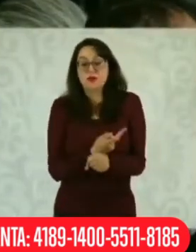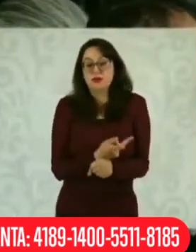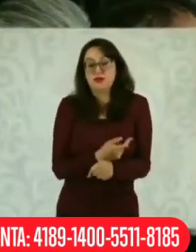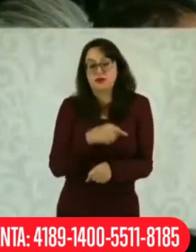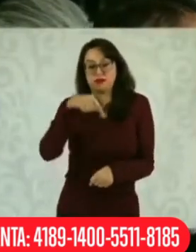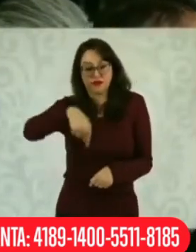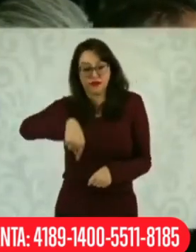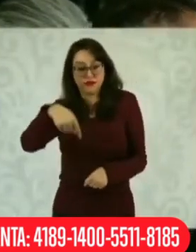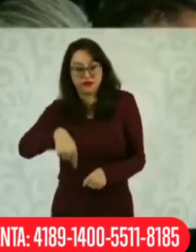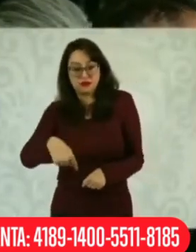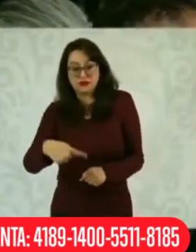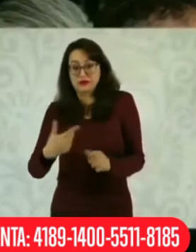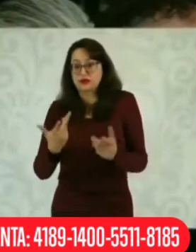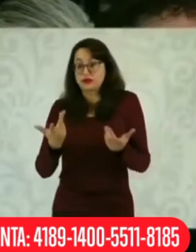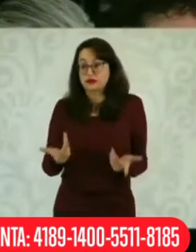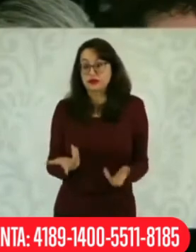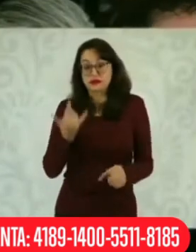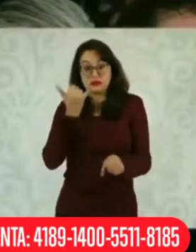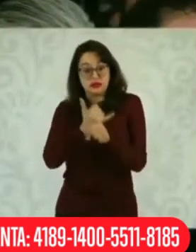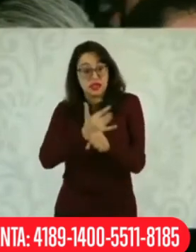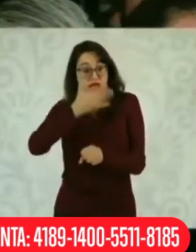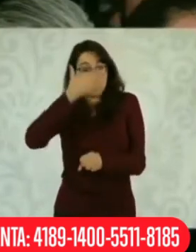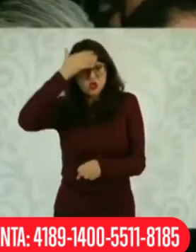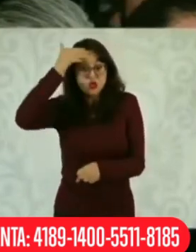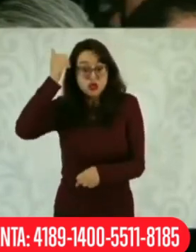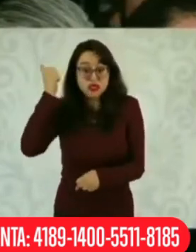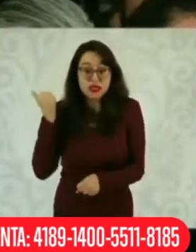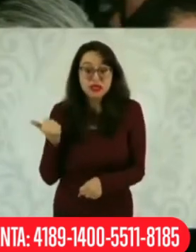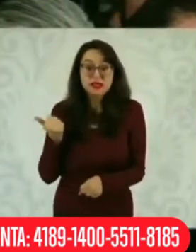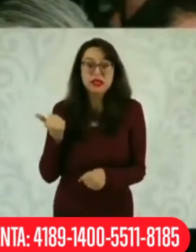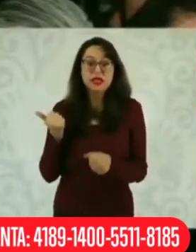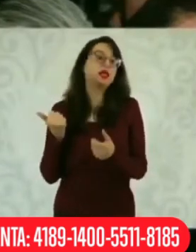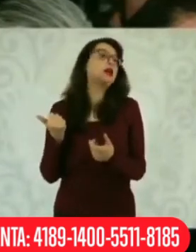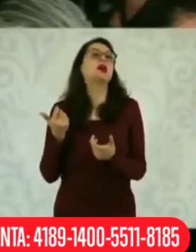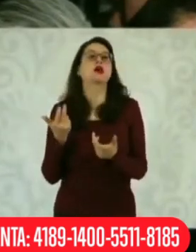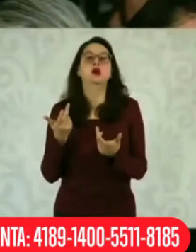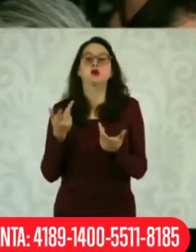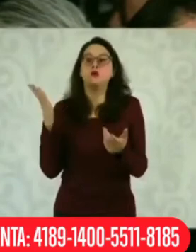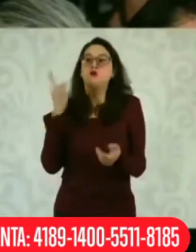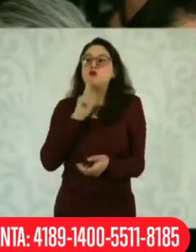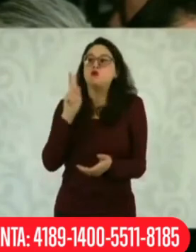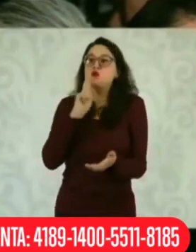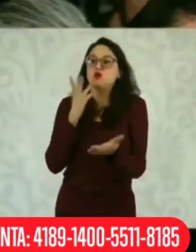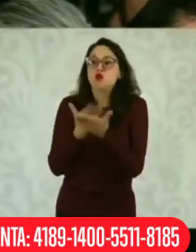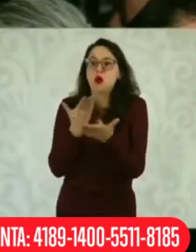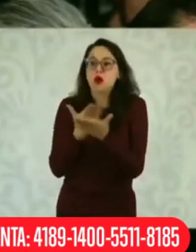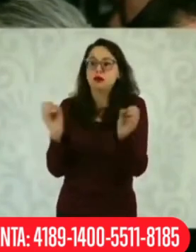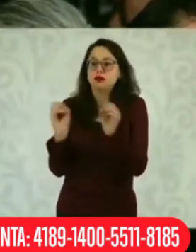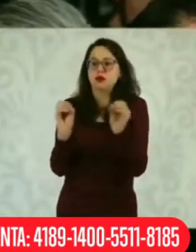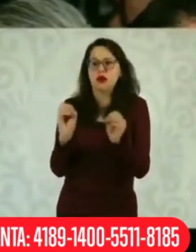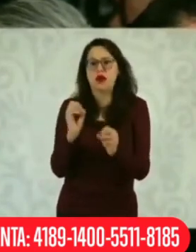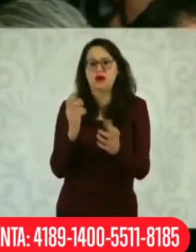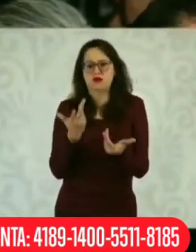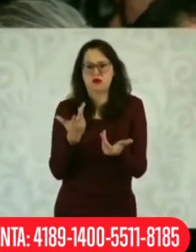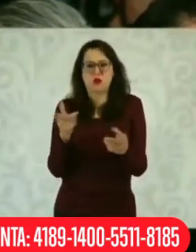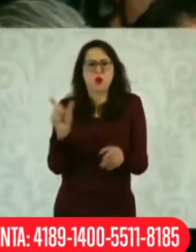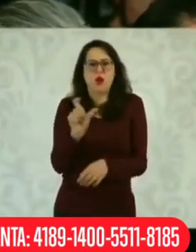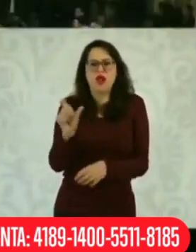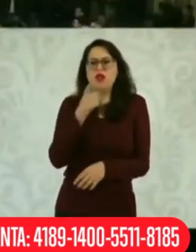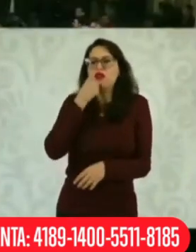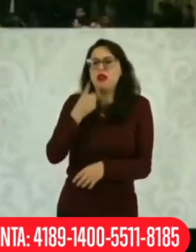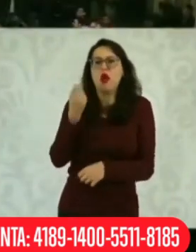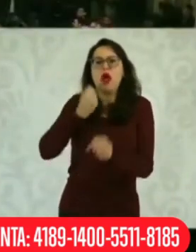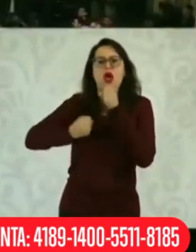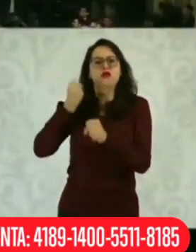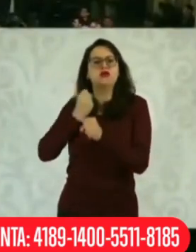transfirieran a México diciendo que se retiraban los cargos por falta de pruebas, o sí hubo una comunicación específica que en